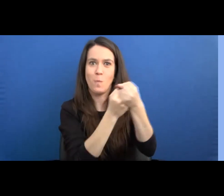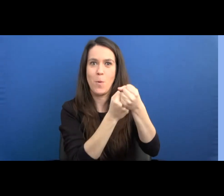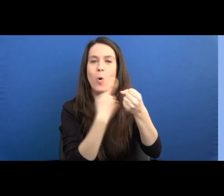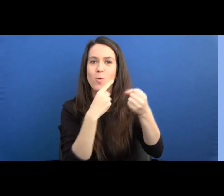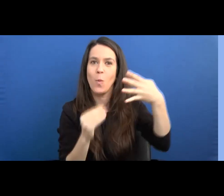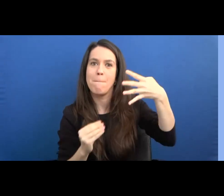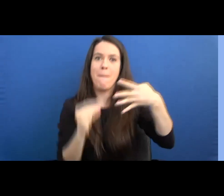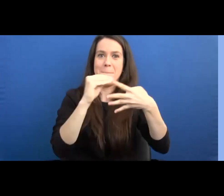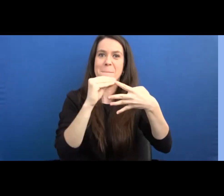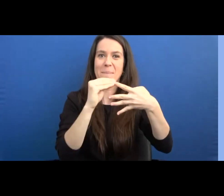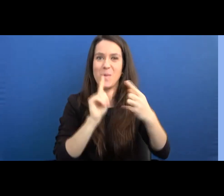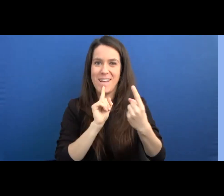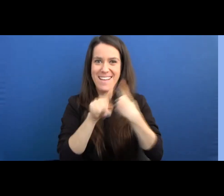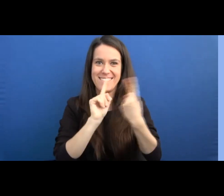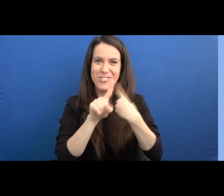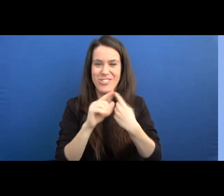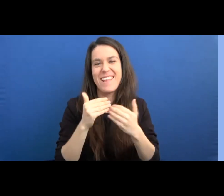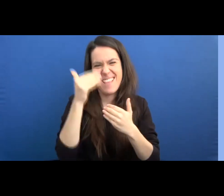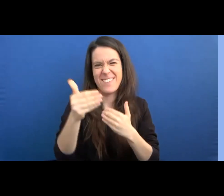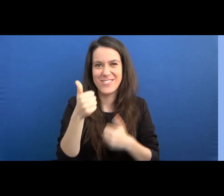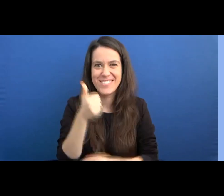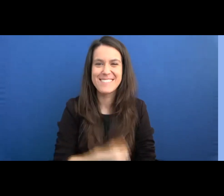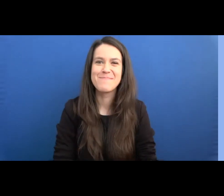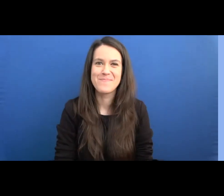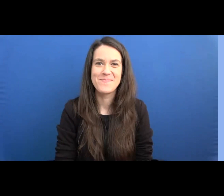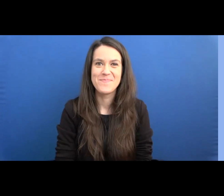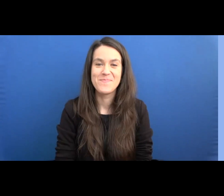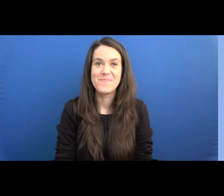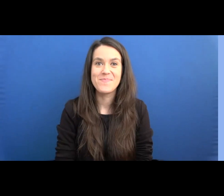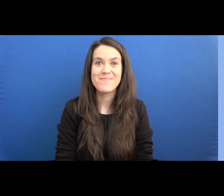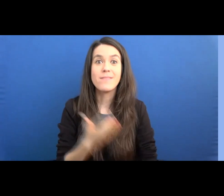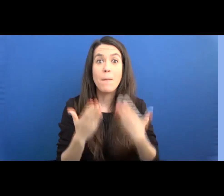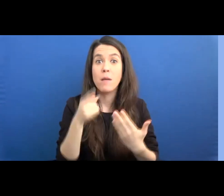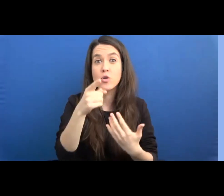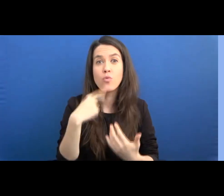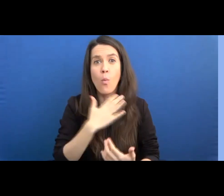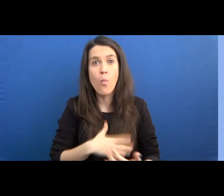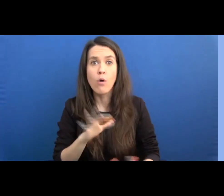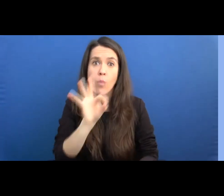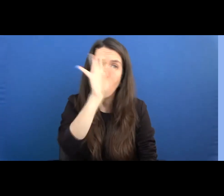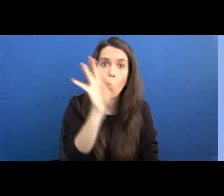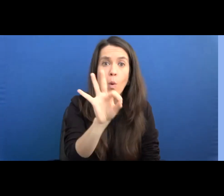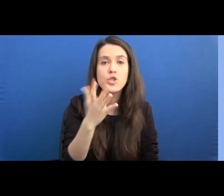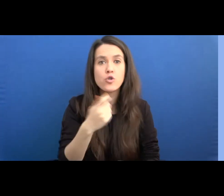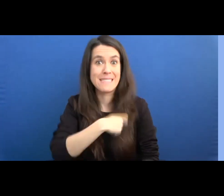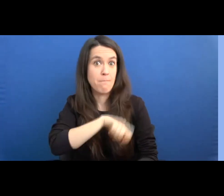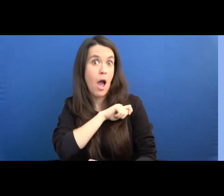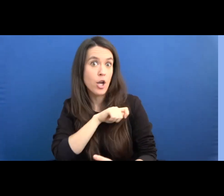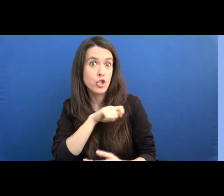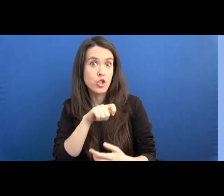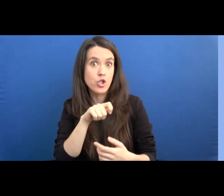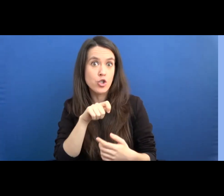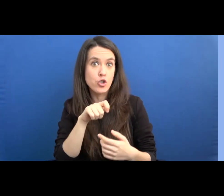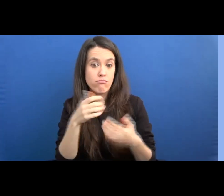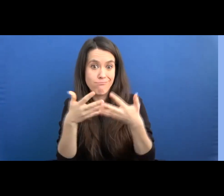vayan tomando según cómo vayan votando. Se irán revisando las preguntas. Si tienen preguntas en español o en